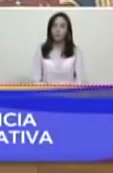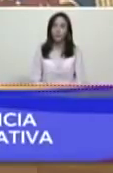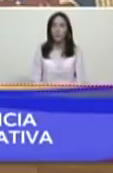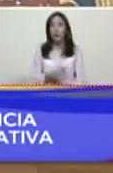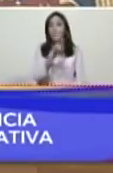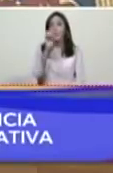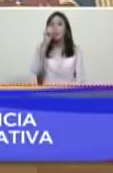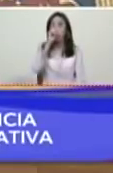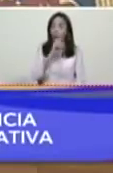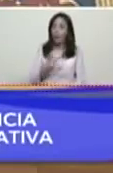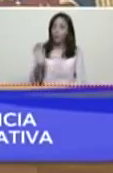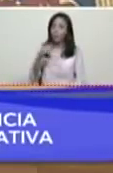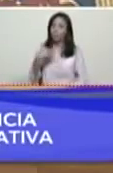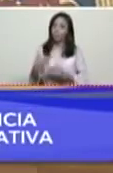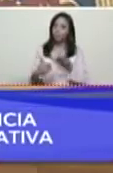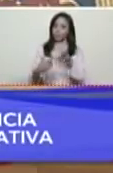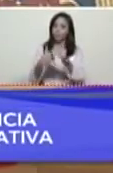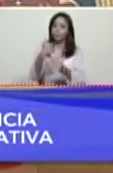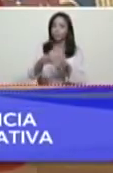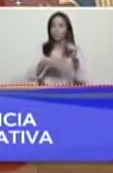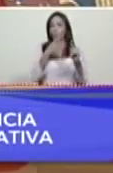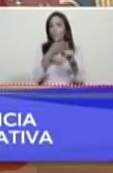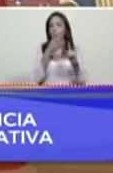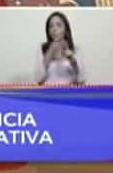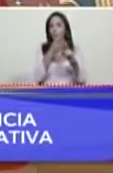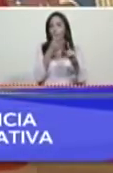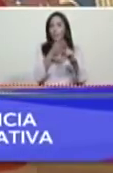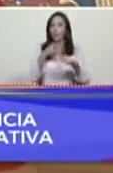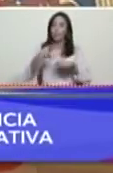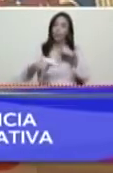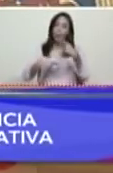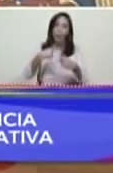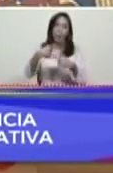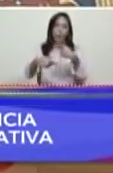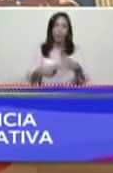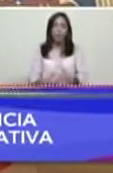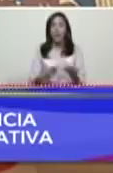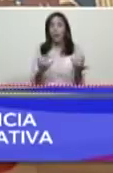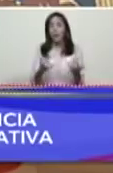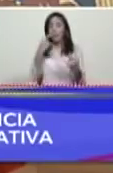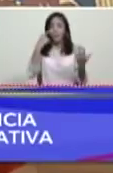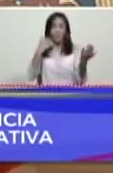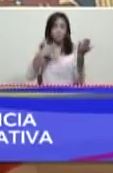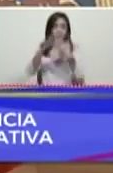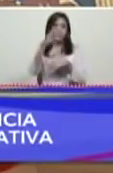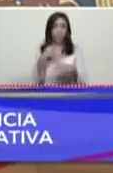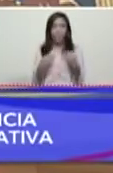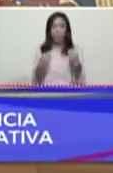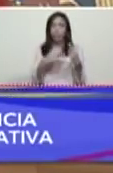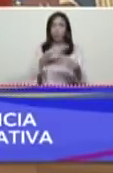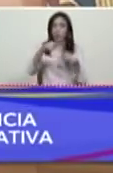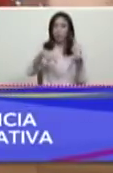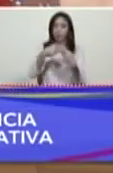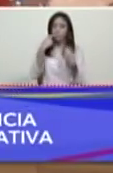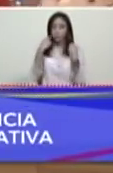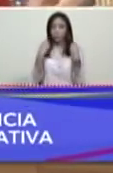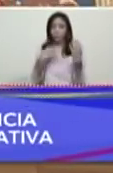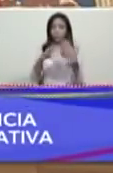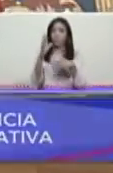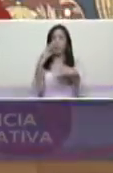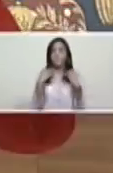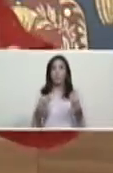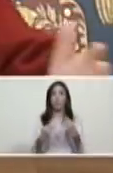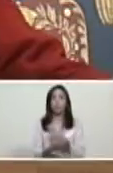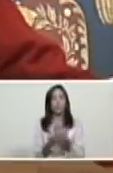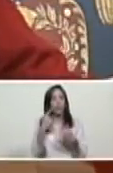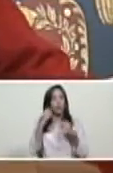después, continuamos en el camino de una revolución que le toca mucho todavía por hacer, mucho. Tenemos que forjar a las nuevas